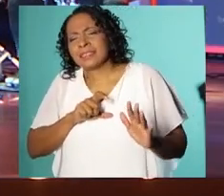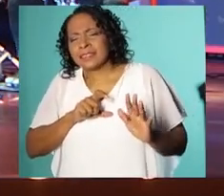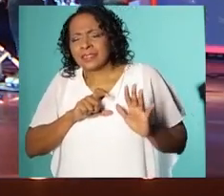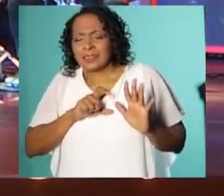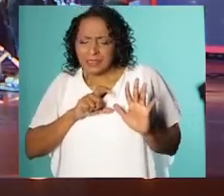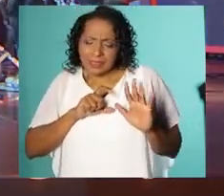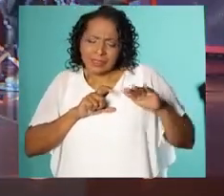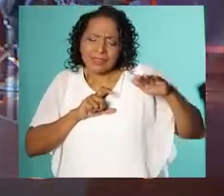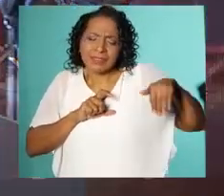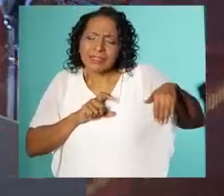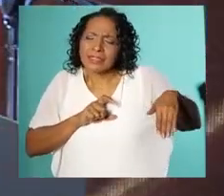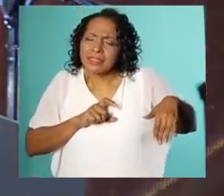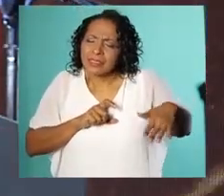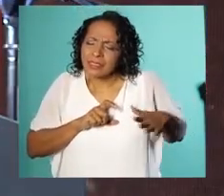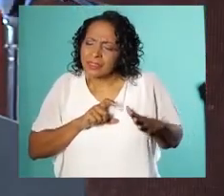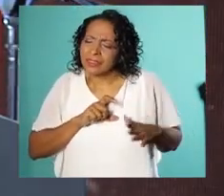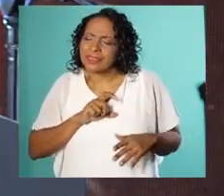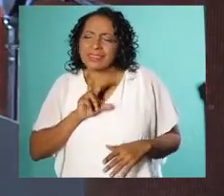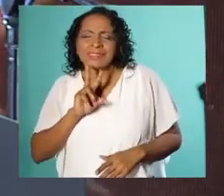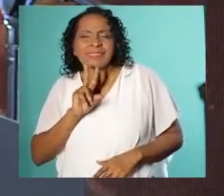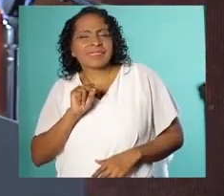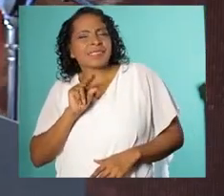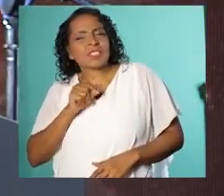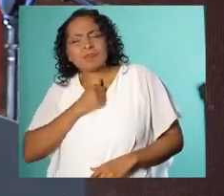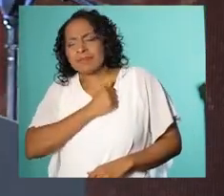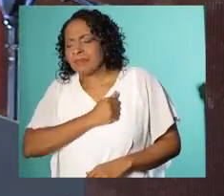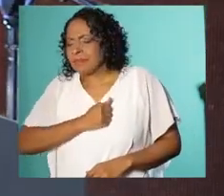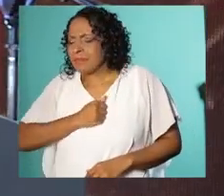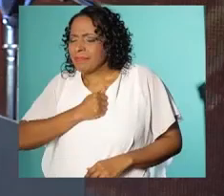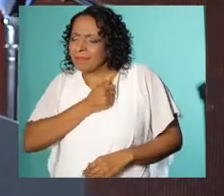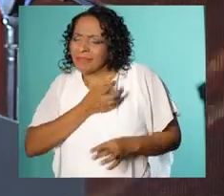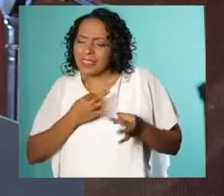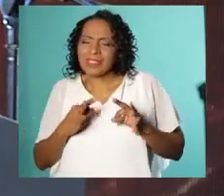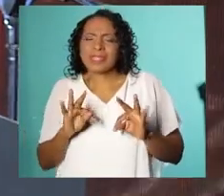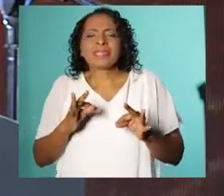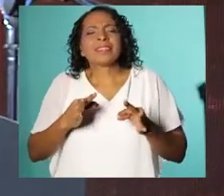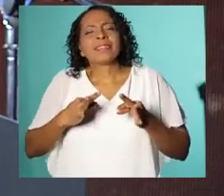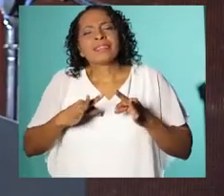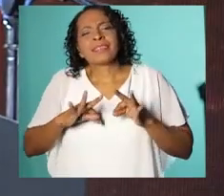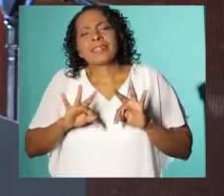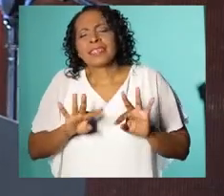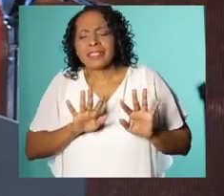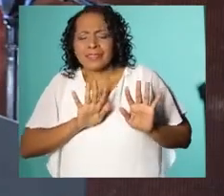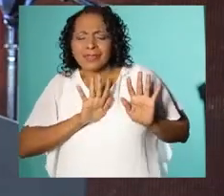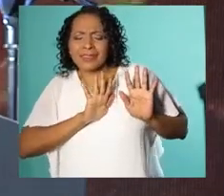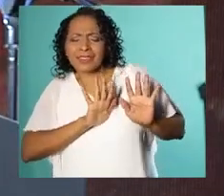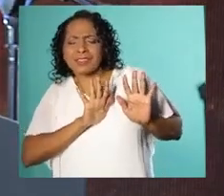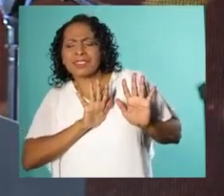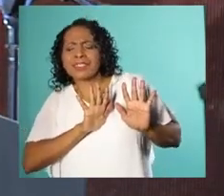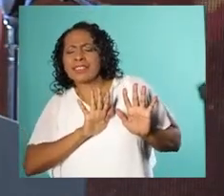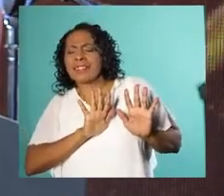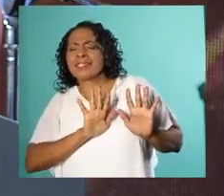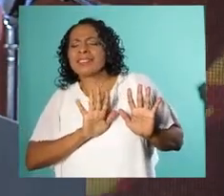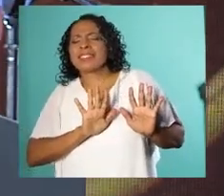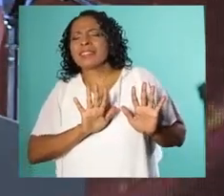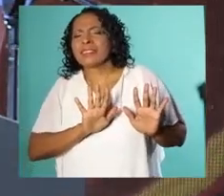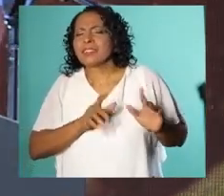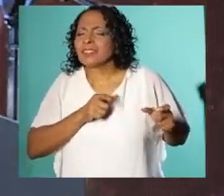1000 km/h me deja atrás y no perdona. Por más que intente, no lo